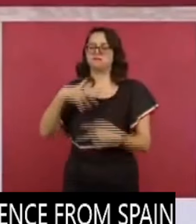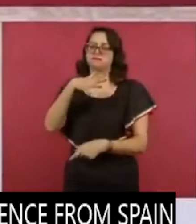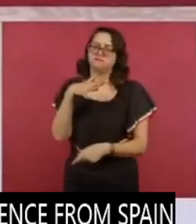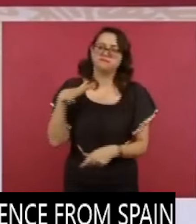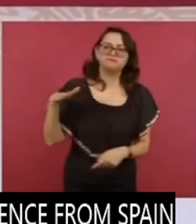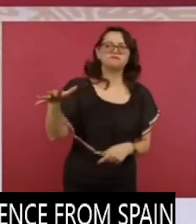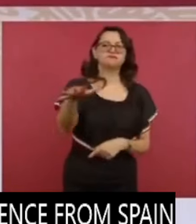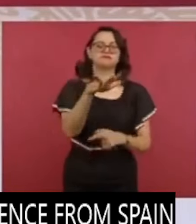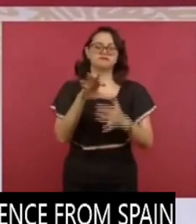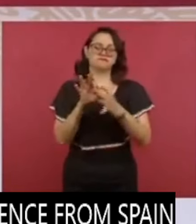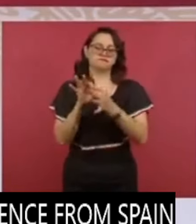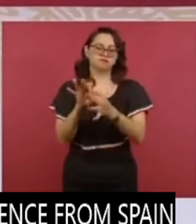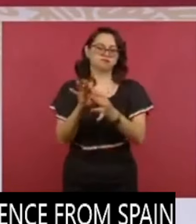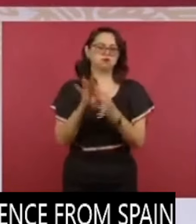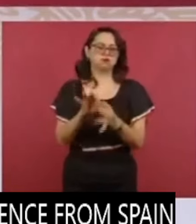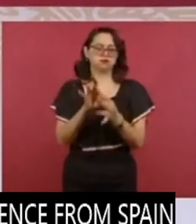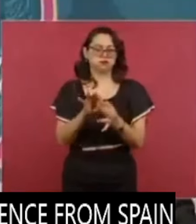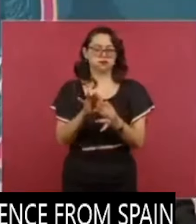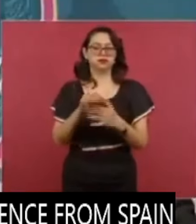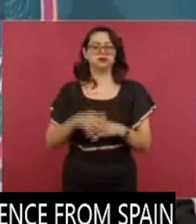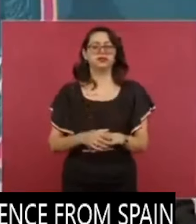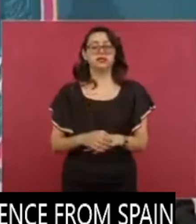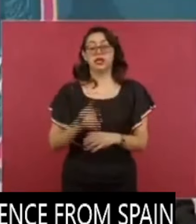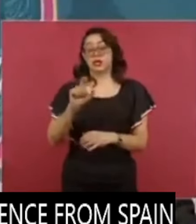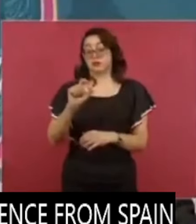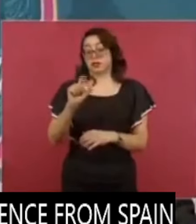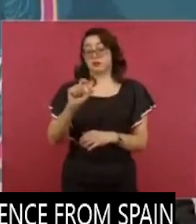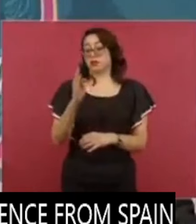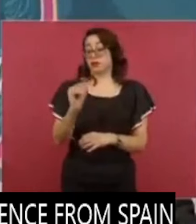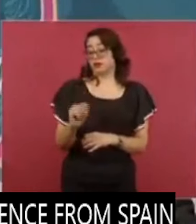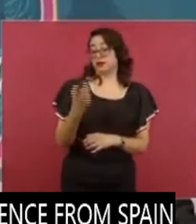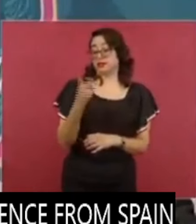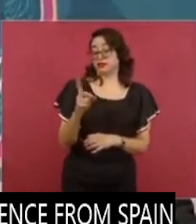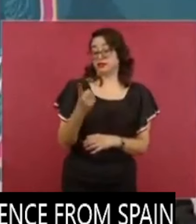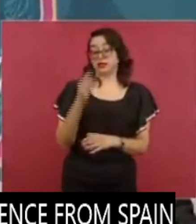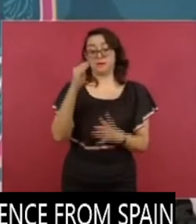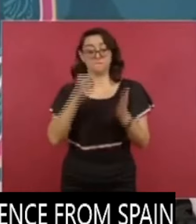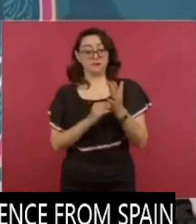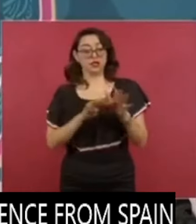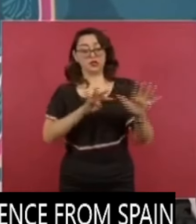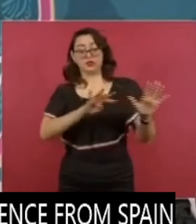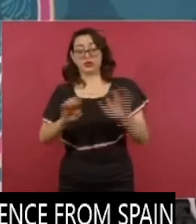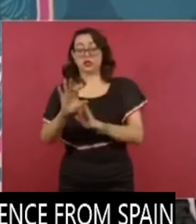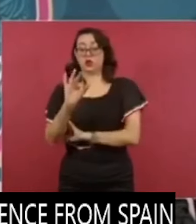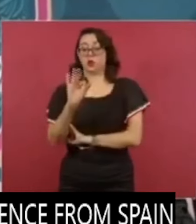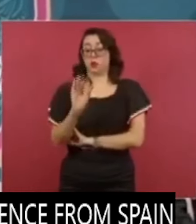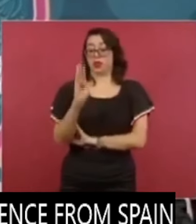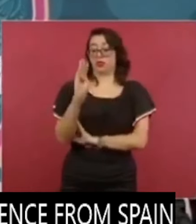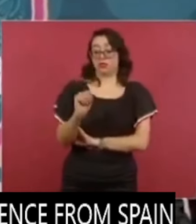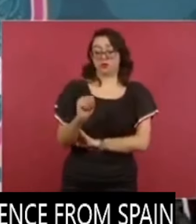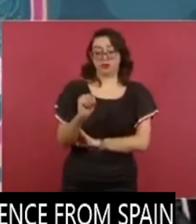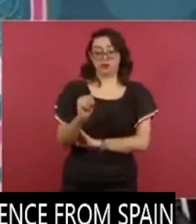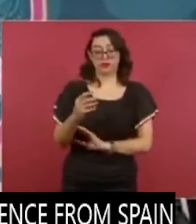De tal manera que el 29 de diciembre de 1949, el presidente